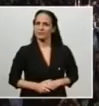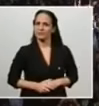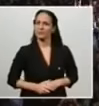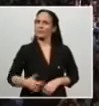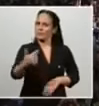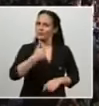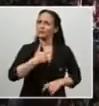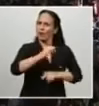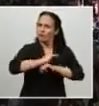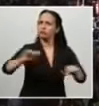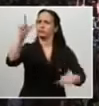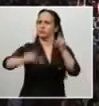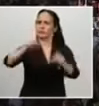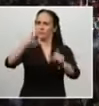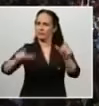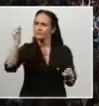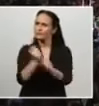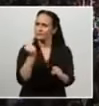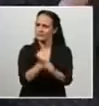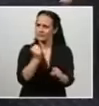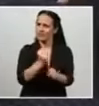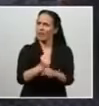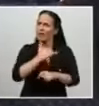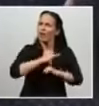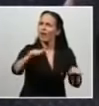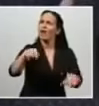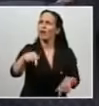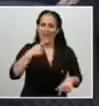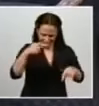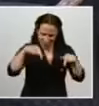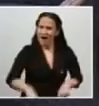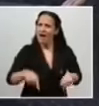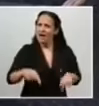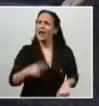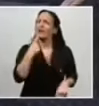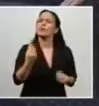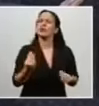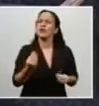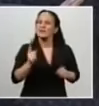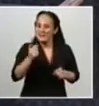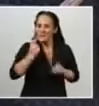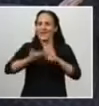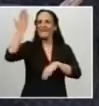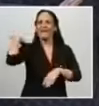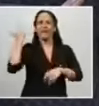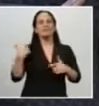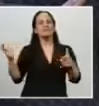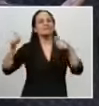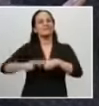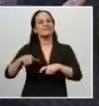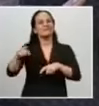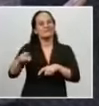Y le digo a los trabajadores, y lo digo aquí porque lo dije el otro día cuando me reuní con mis compañeros